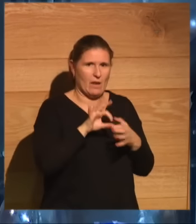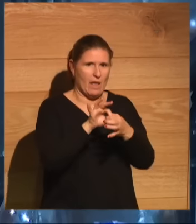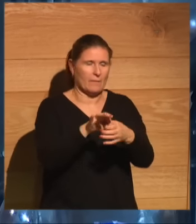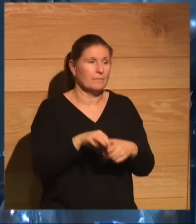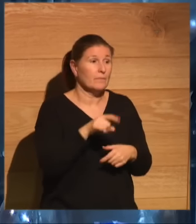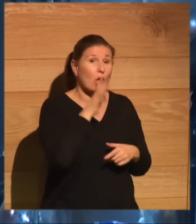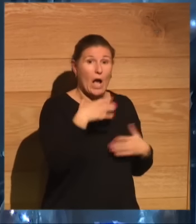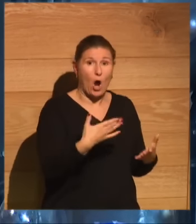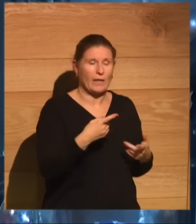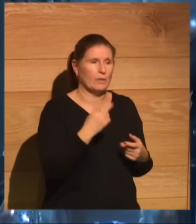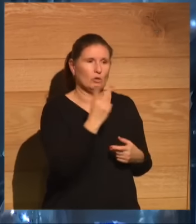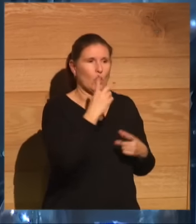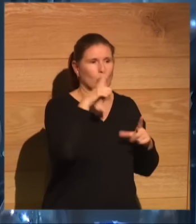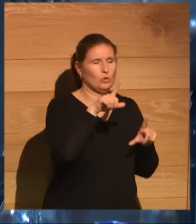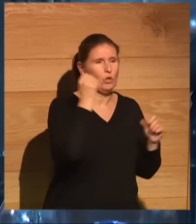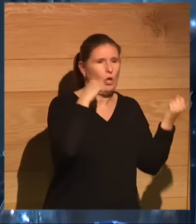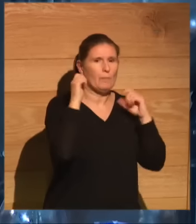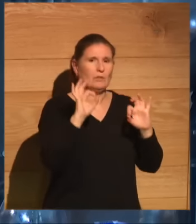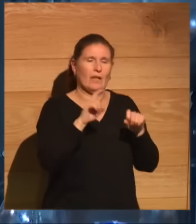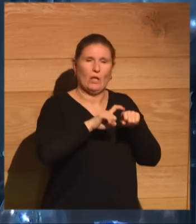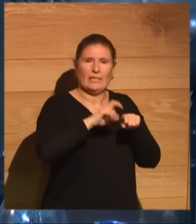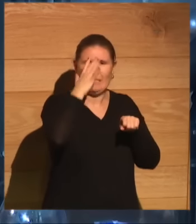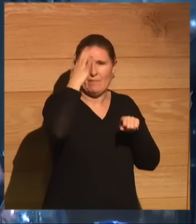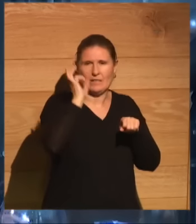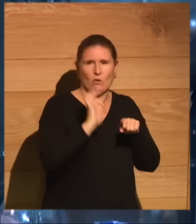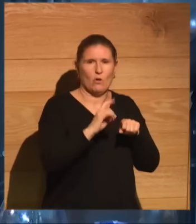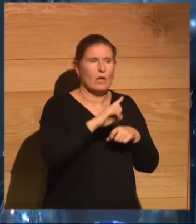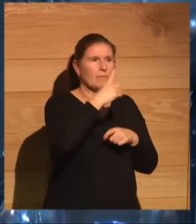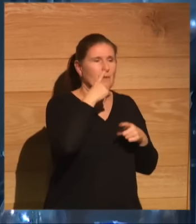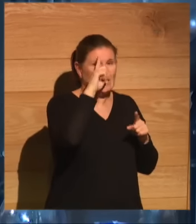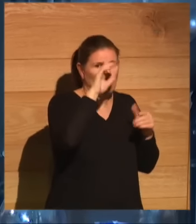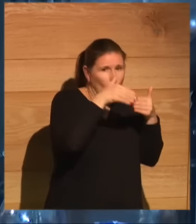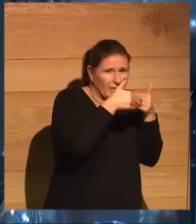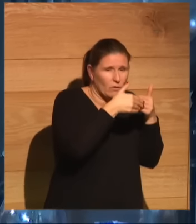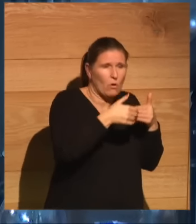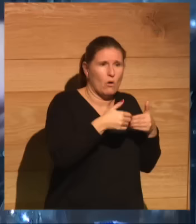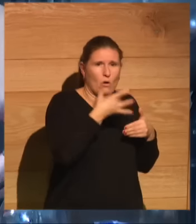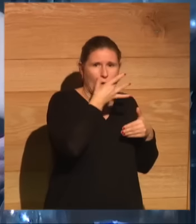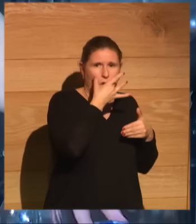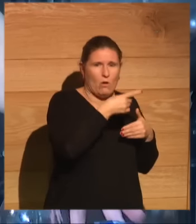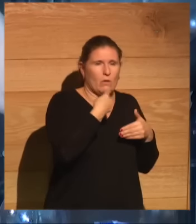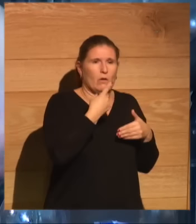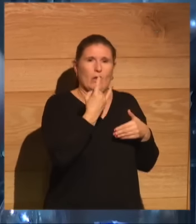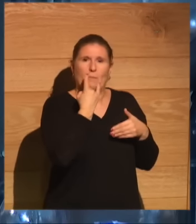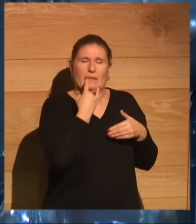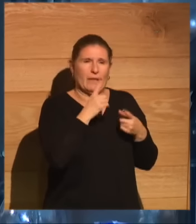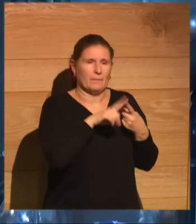momento excelente para definir los dos personajes burtonianos por excelencia. El primero es el introvertido, ¿vale? O sea, Batman,